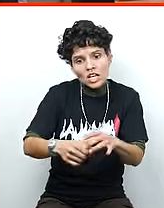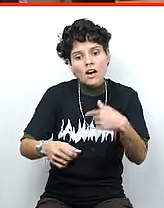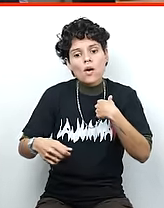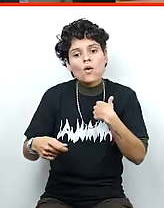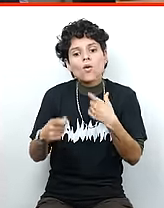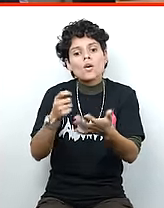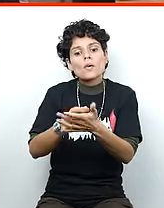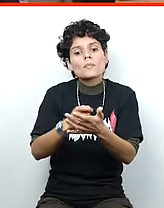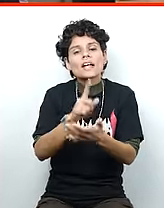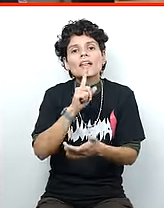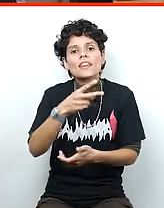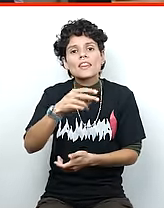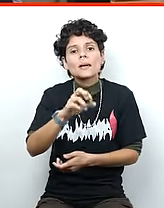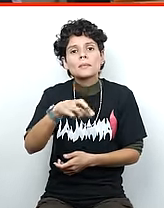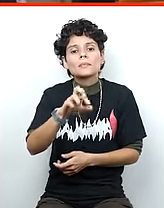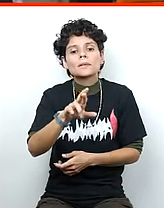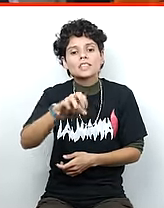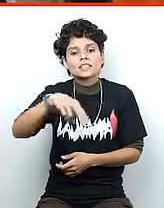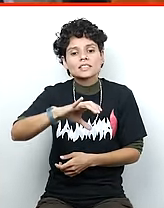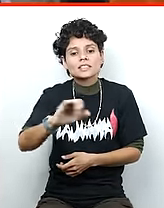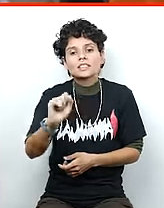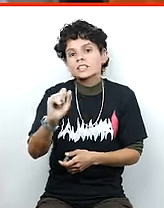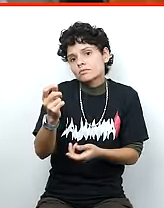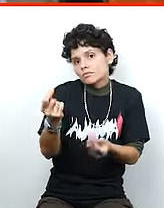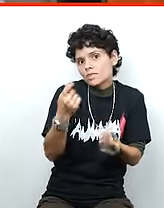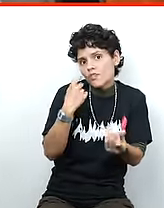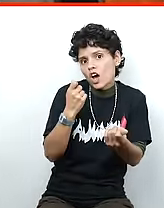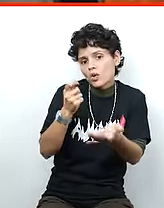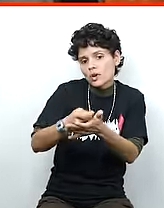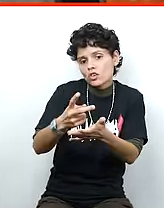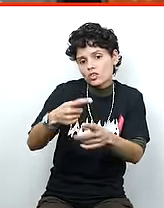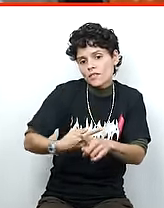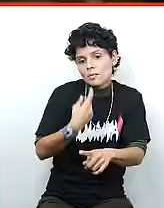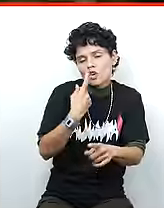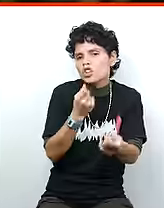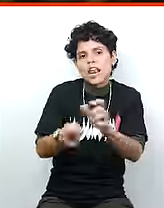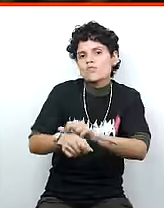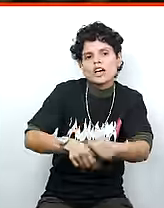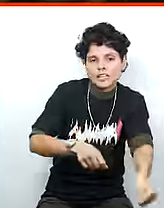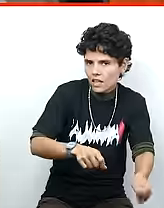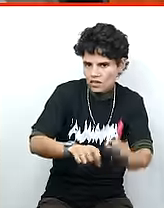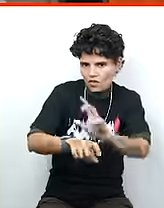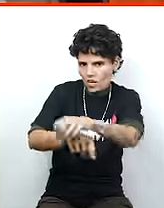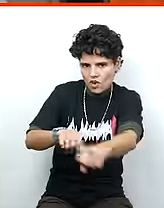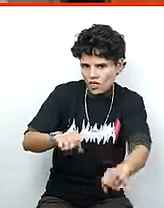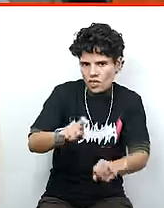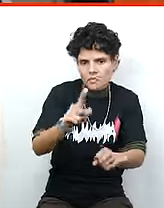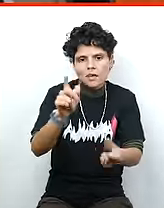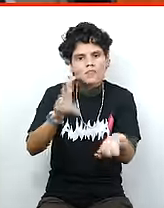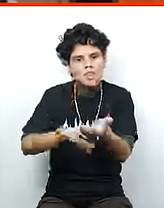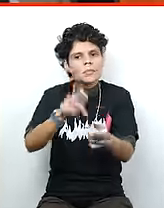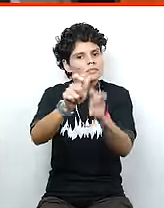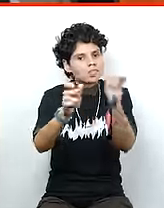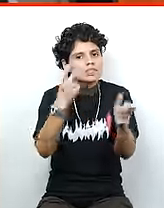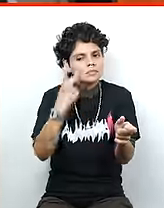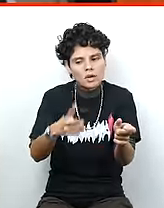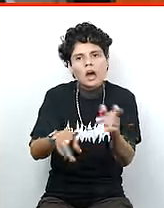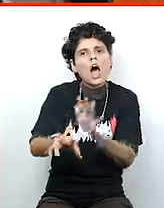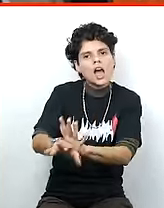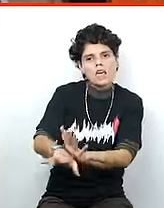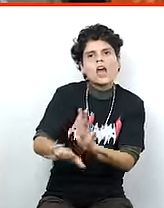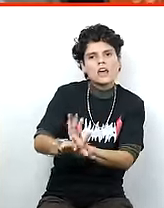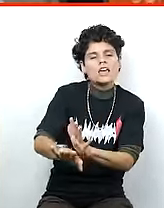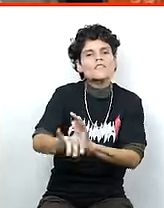La compré en The Princess Joya, los amo, voy a tener que reponerla porque no te la voy a quitar, hermano. Para que la gente sepa que no se la voy a quitar y